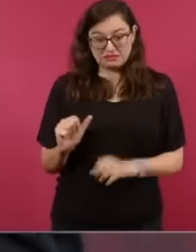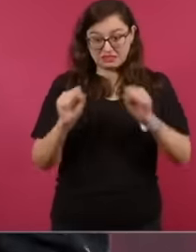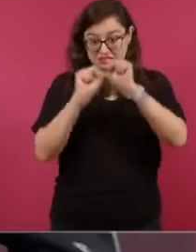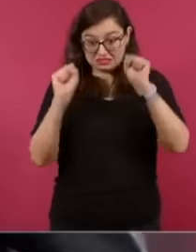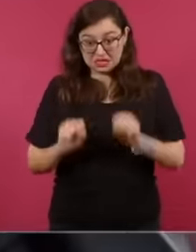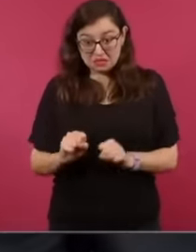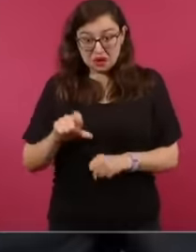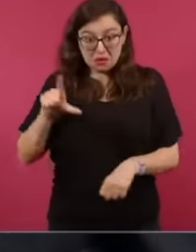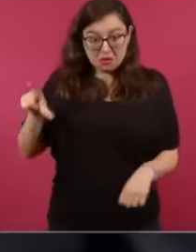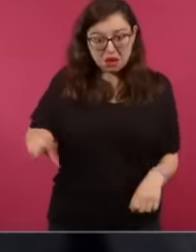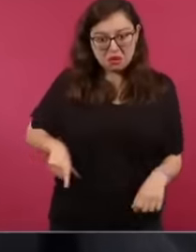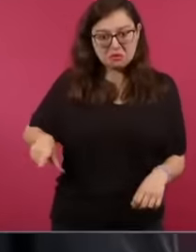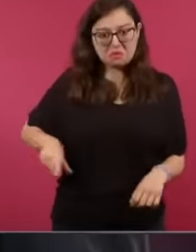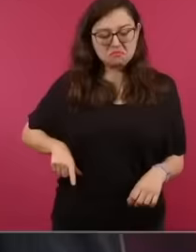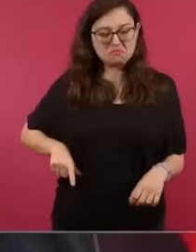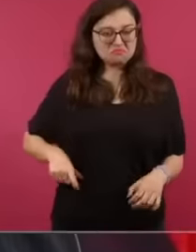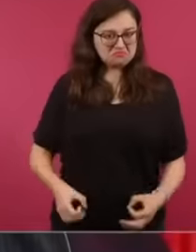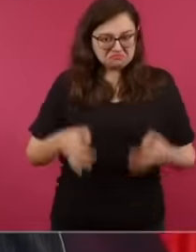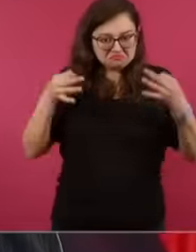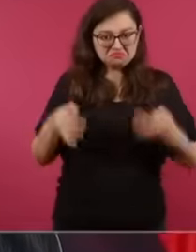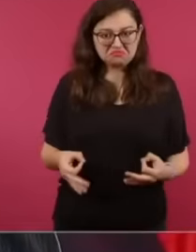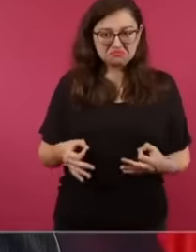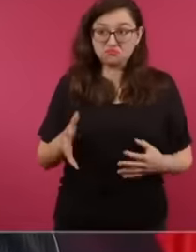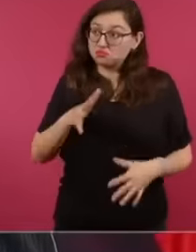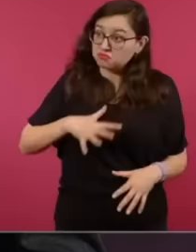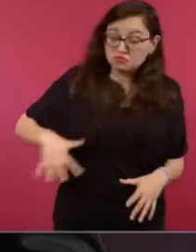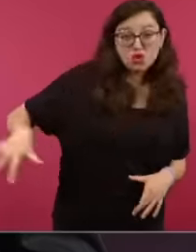Entonces, todos a participar.